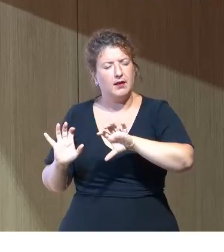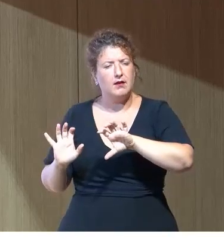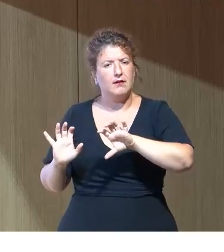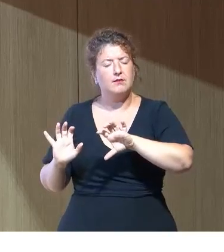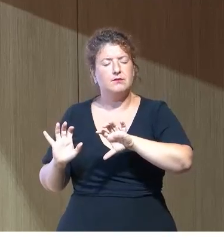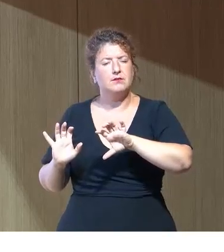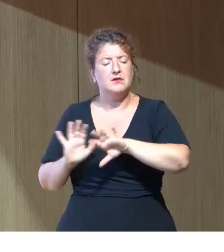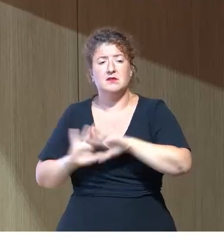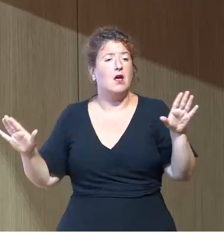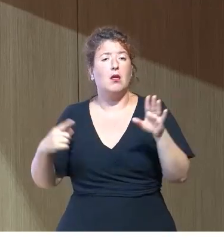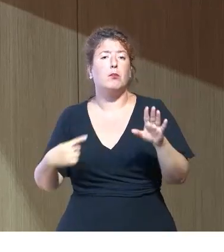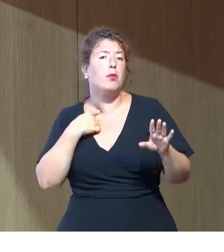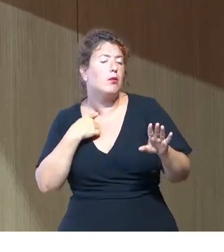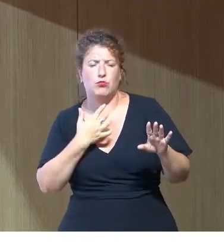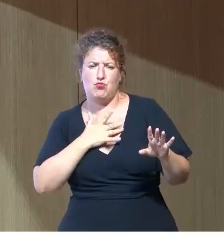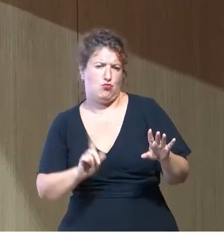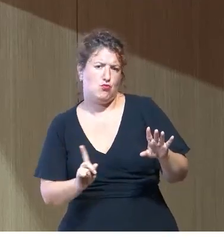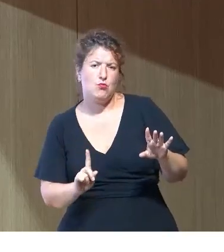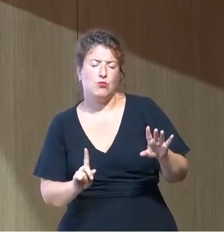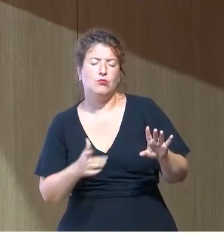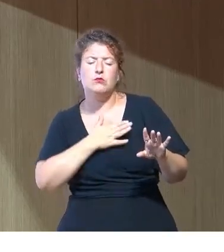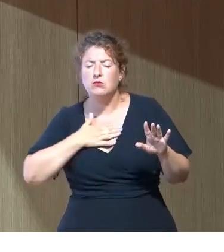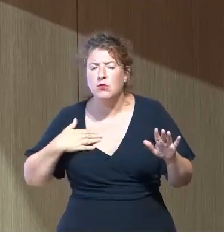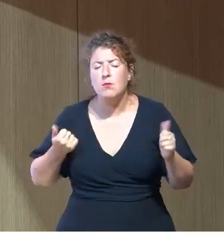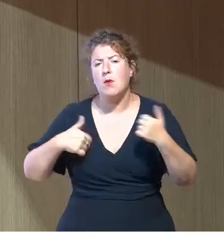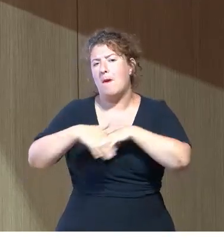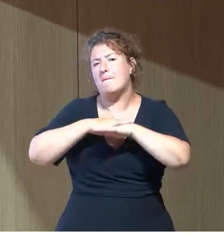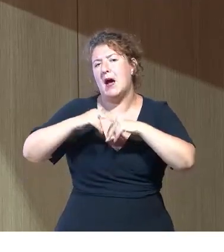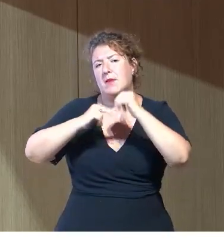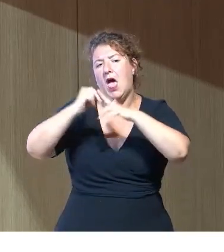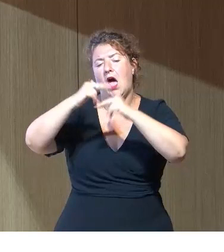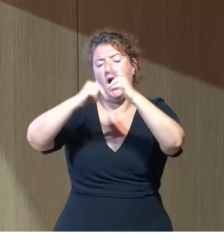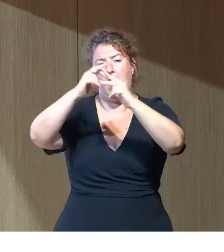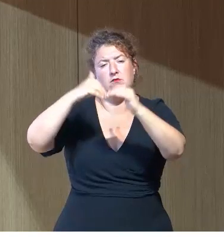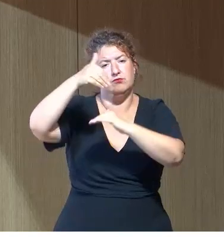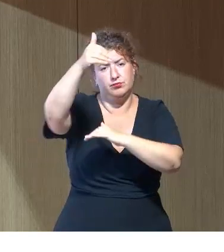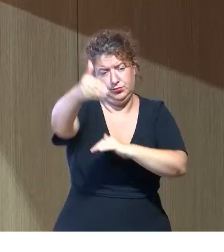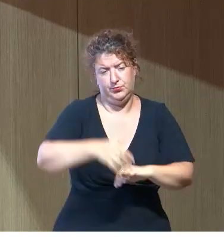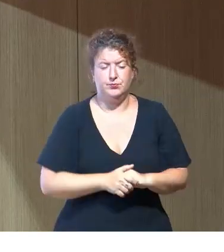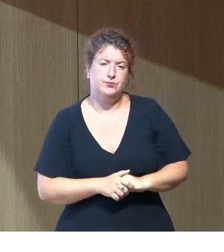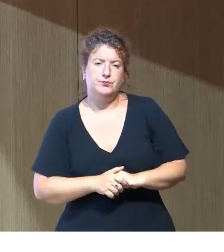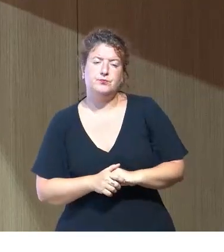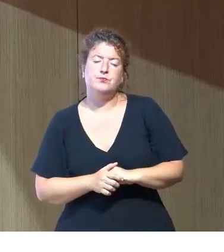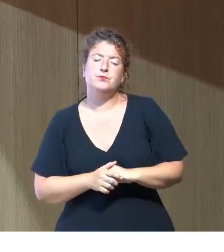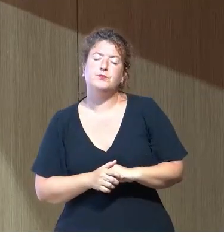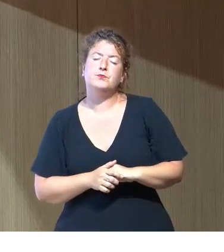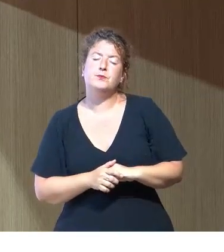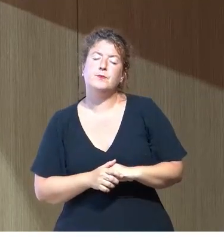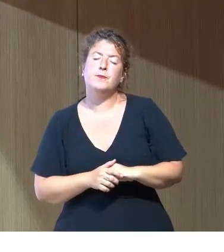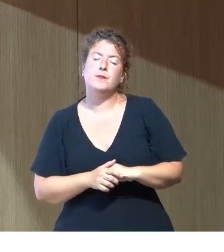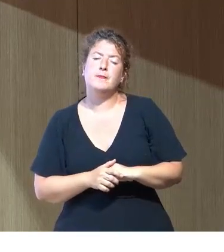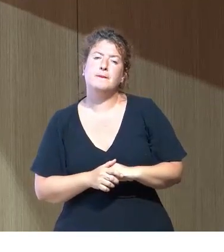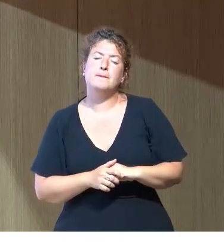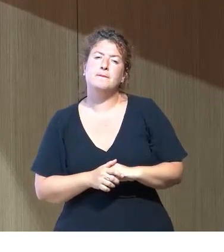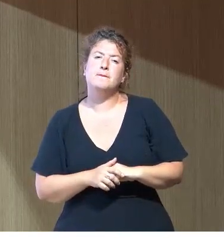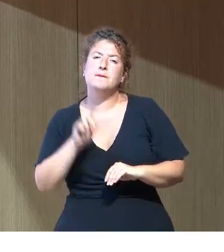queremos que no que no se pierdan sino que sirvan como base para lo que después vendrá y sobre todo en esta mesa también